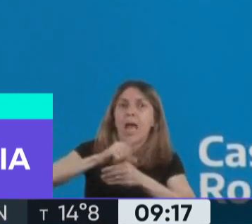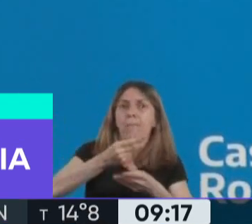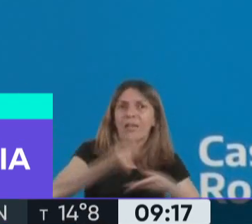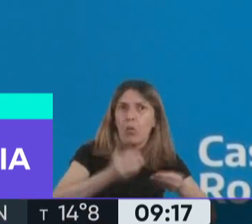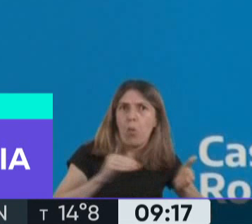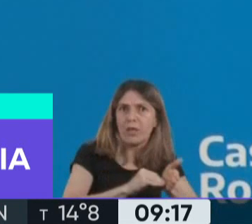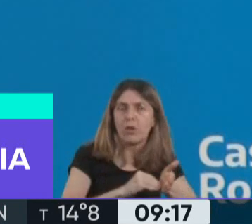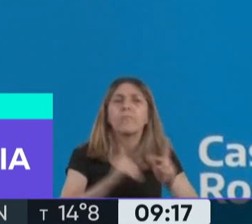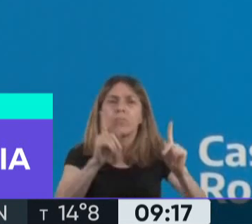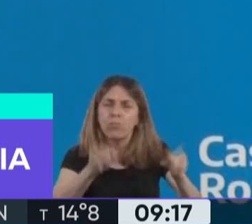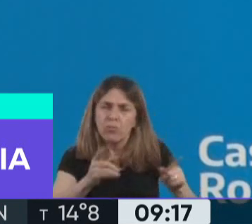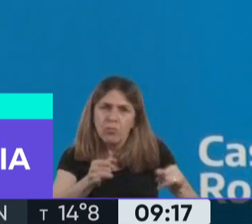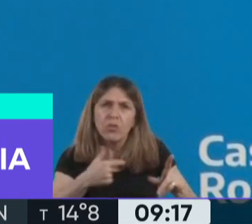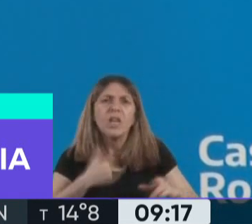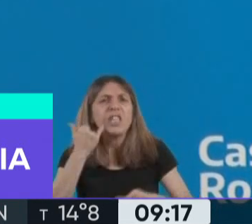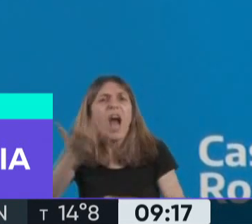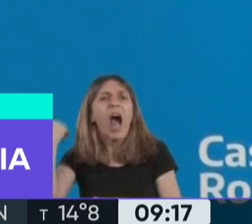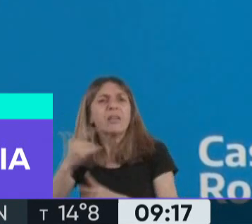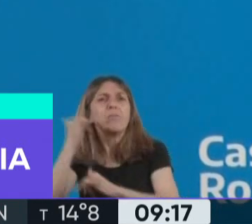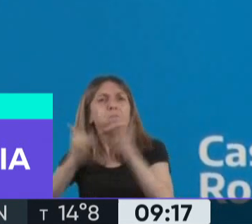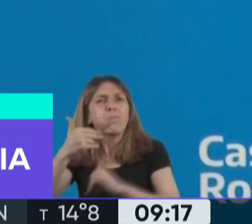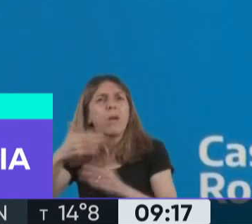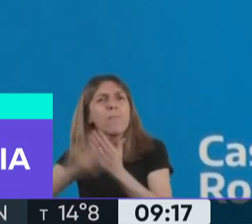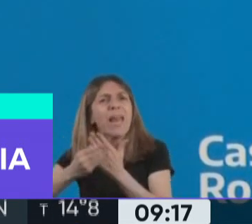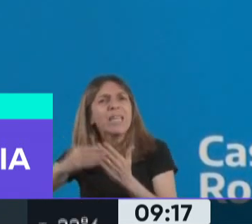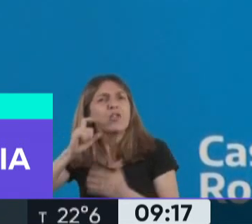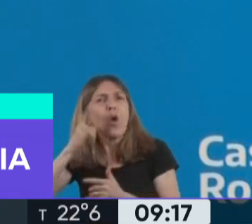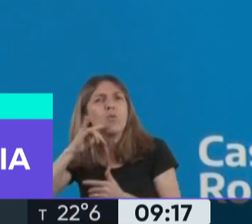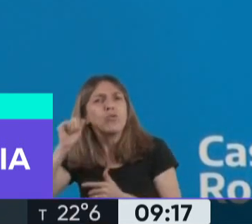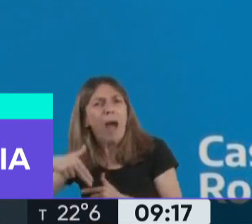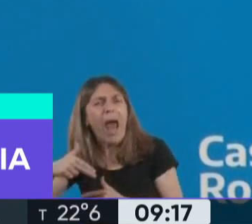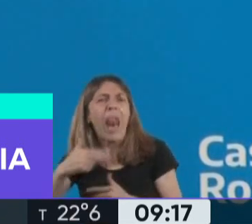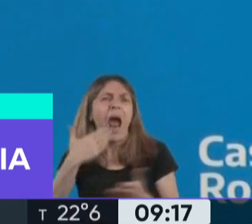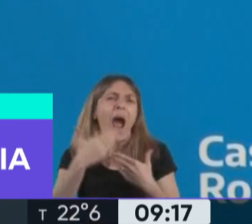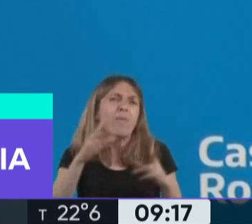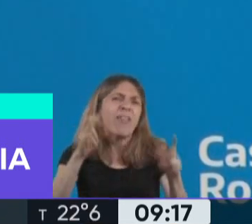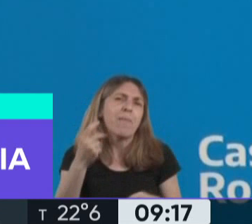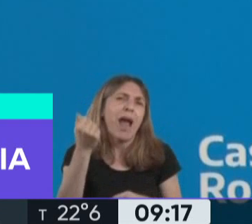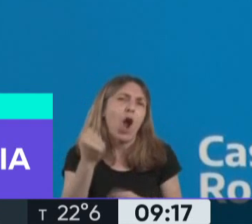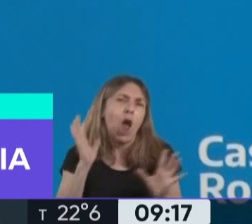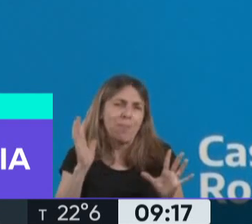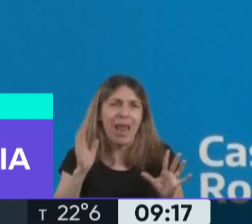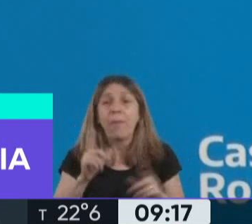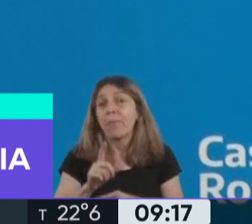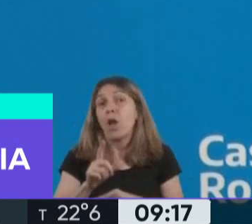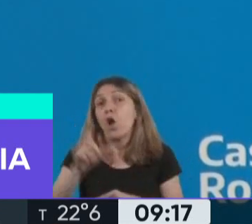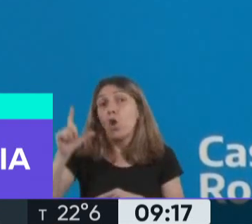explicó extensamente el ministro Guzmán, que es quien habla de los temas de economía en este gobierno, el lunes en el Congreso de la Nación.